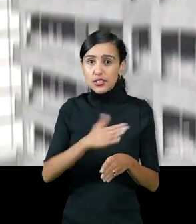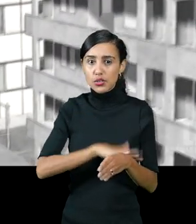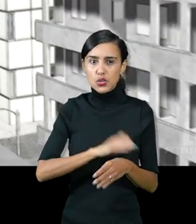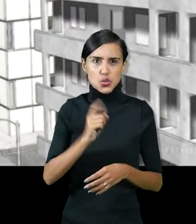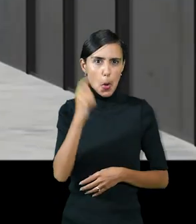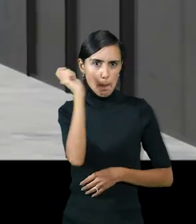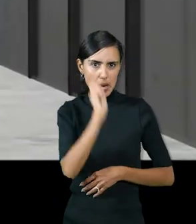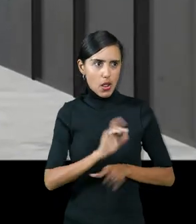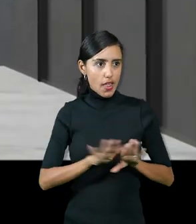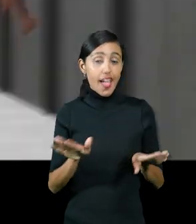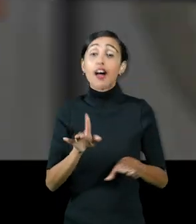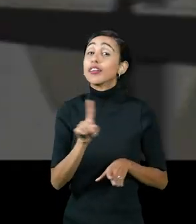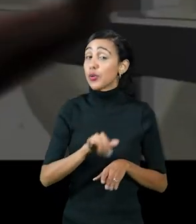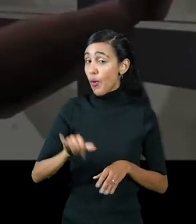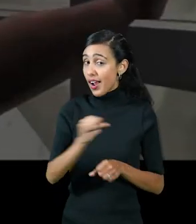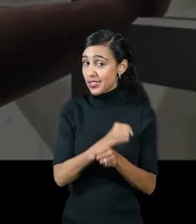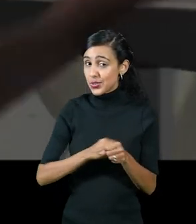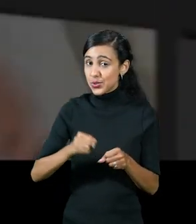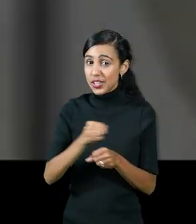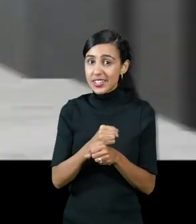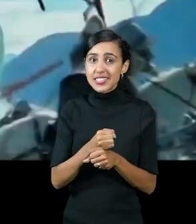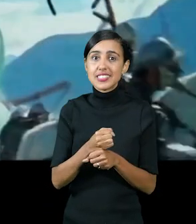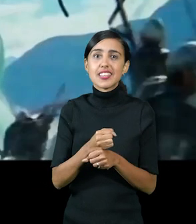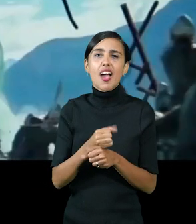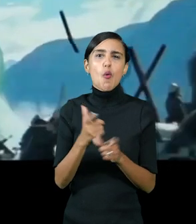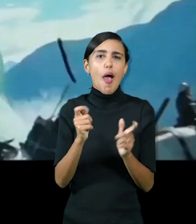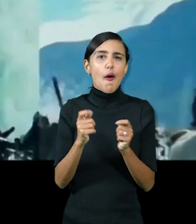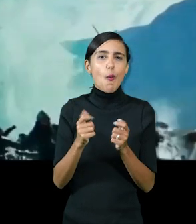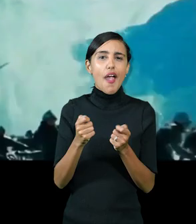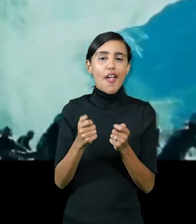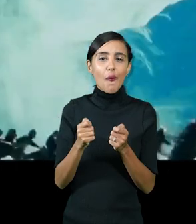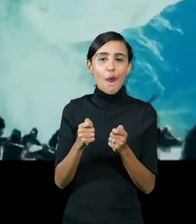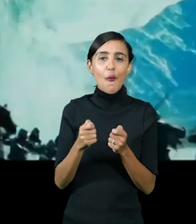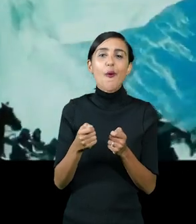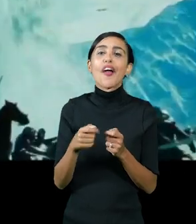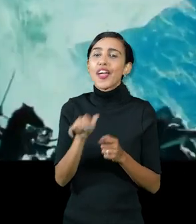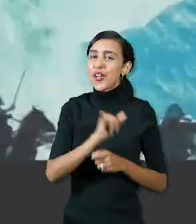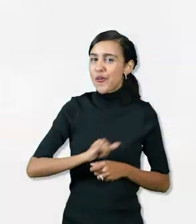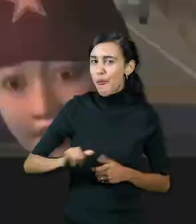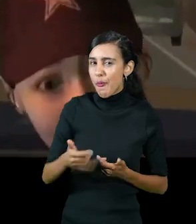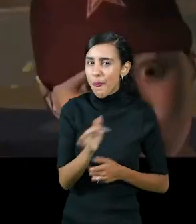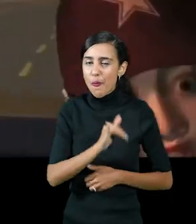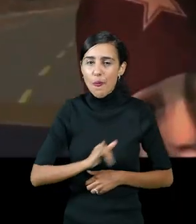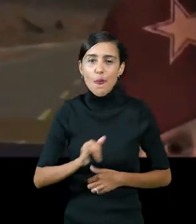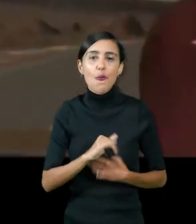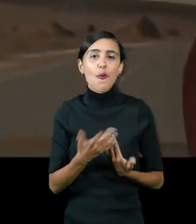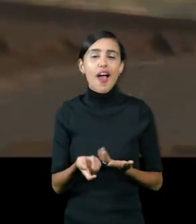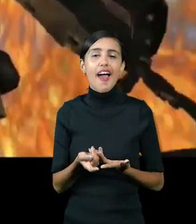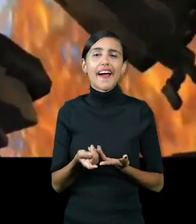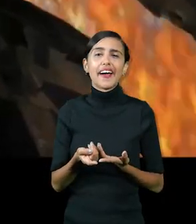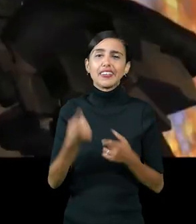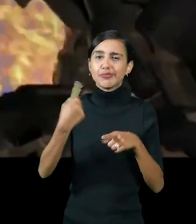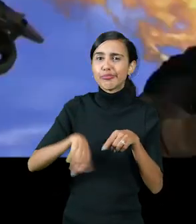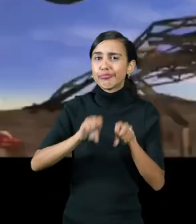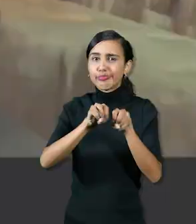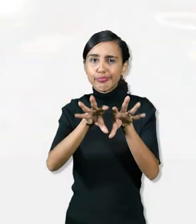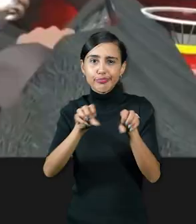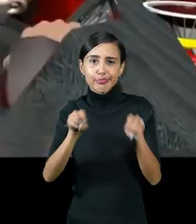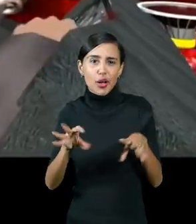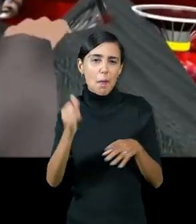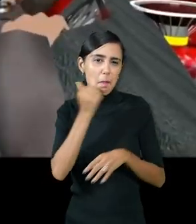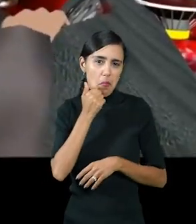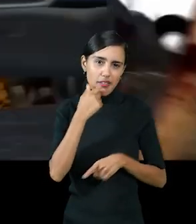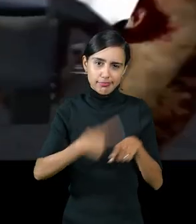de las películas, también se utiliza en videojuegos, atracciones en parques temáticos, cortometrajes, anuncios y